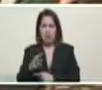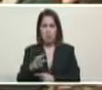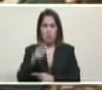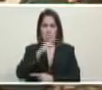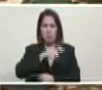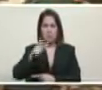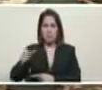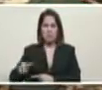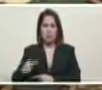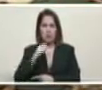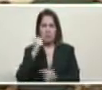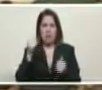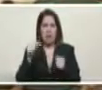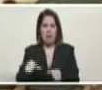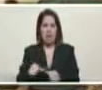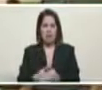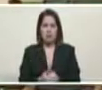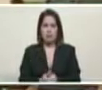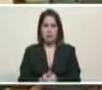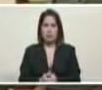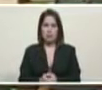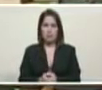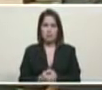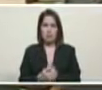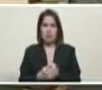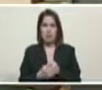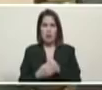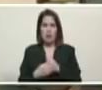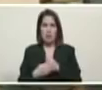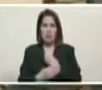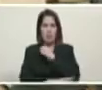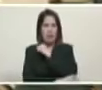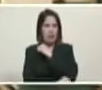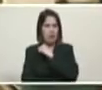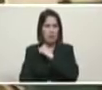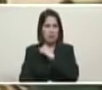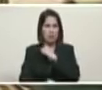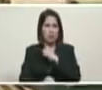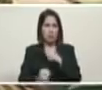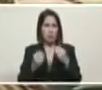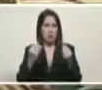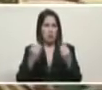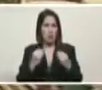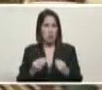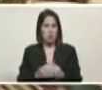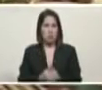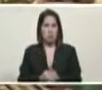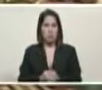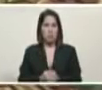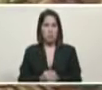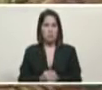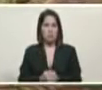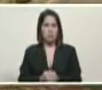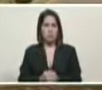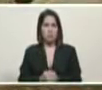nombre. Son criminales, compañeros de la Fuerza Armada Nacional Bolivariana.